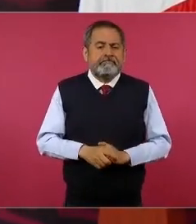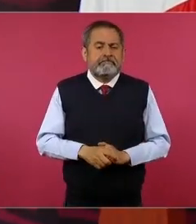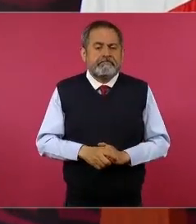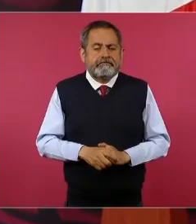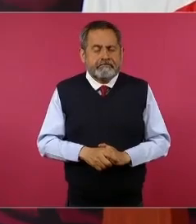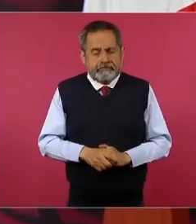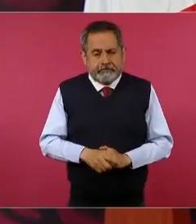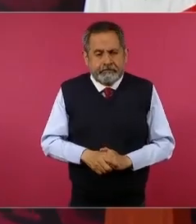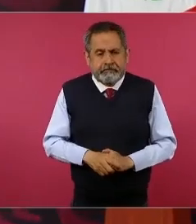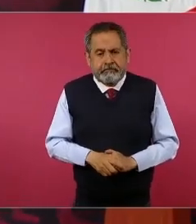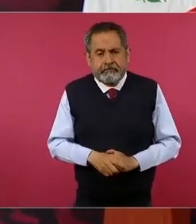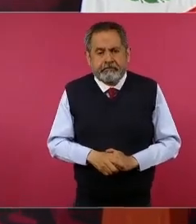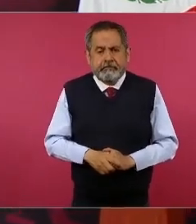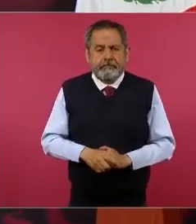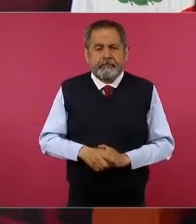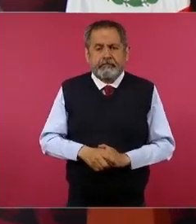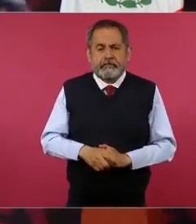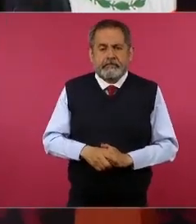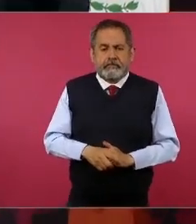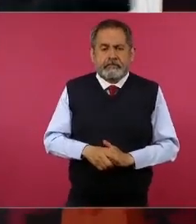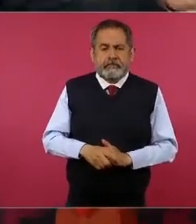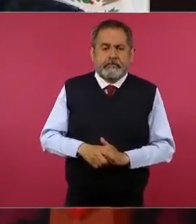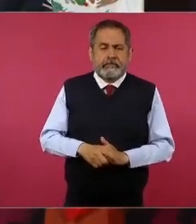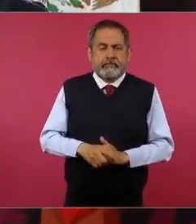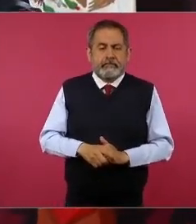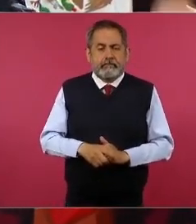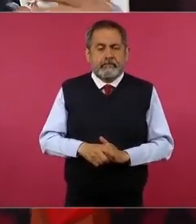pues vamos a entender cómo